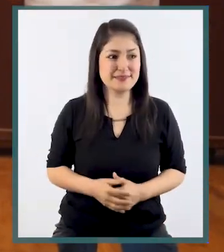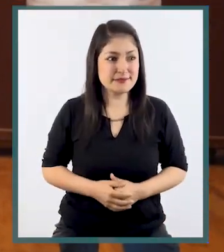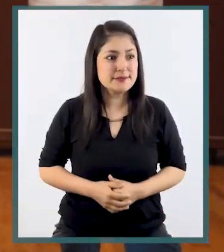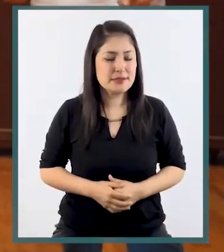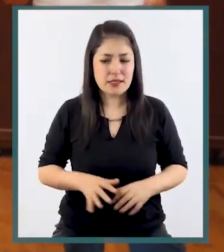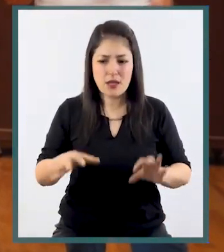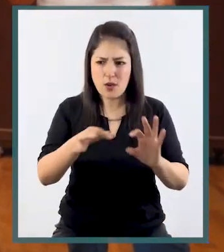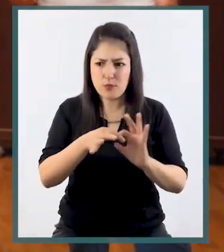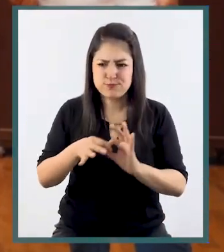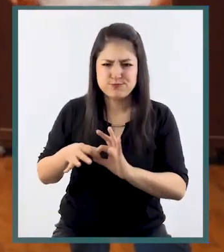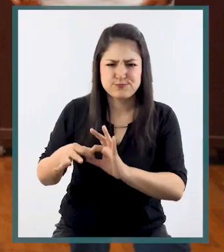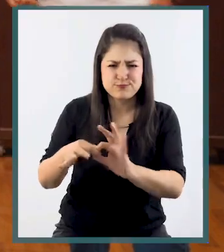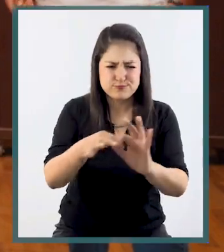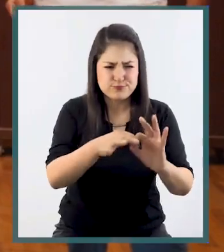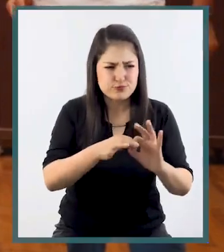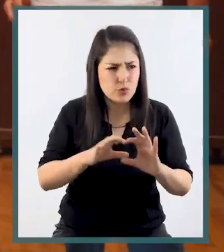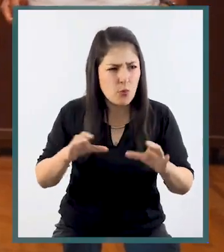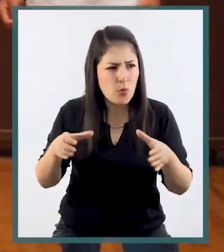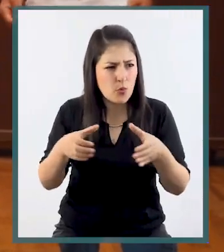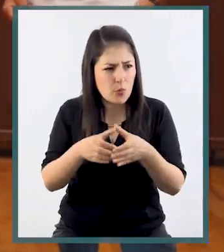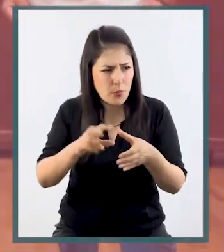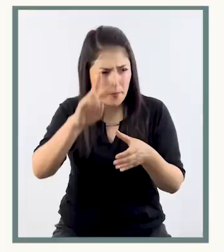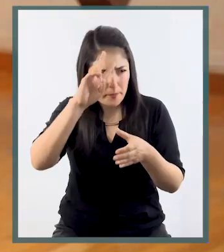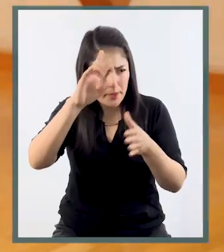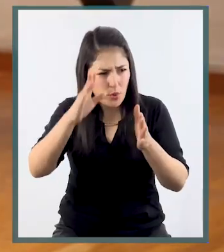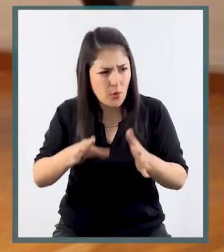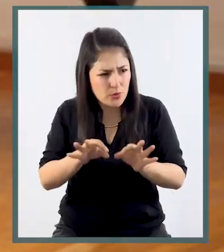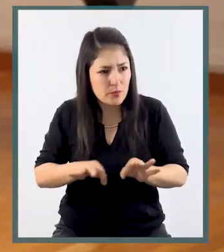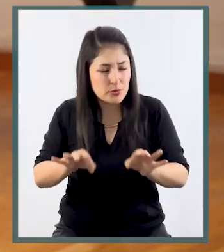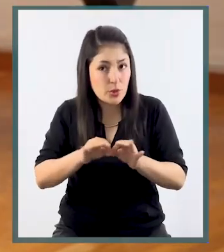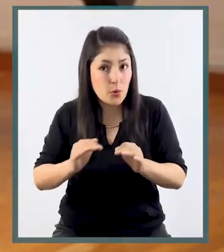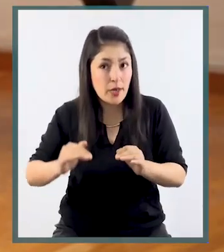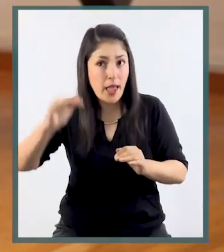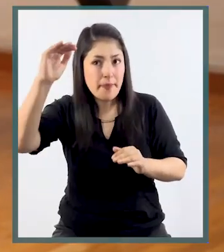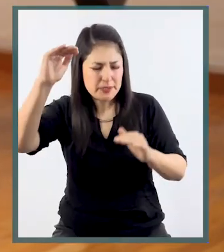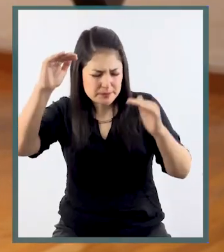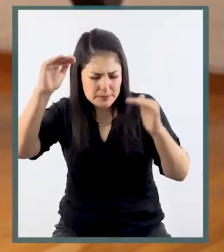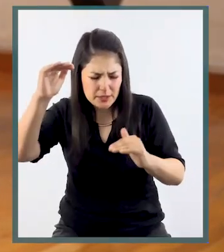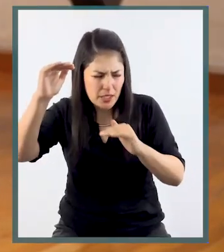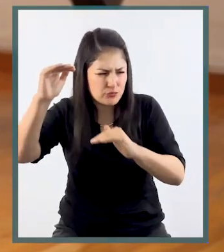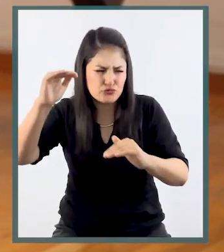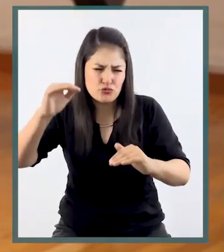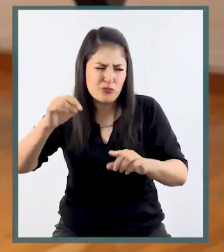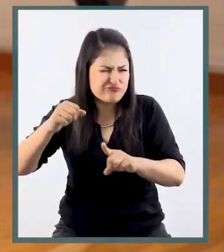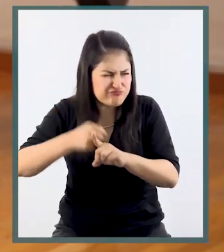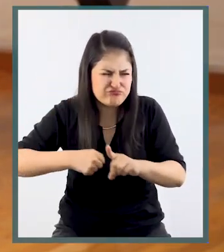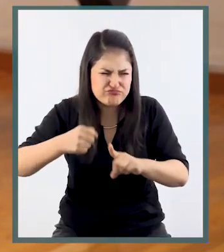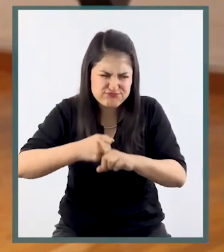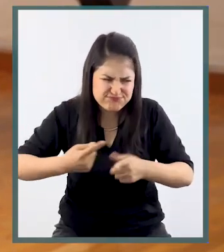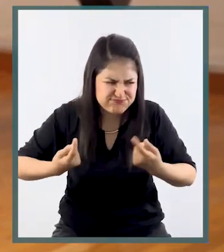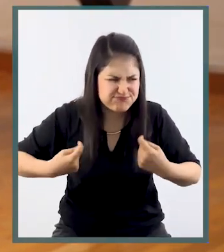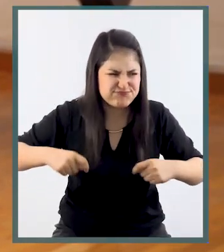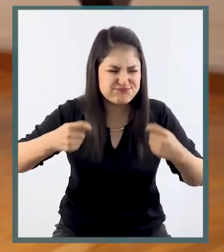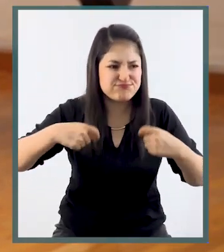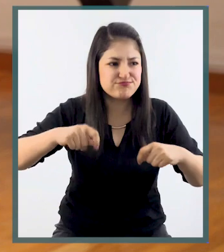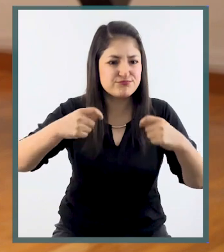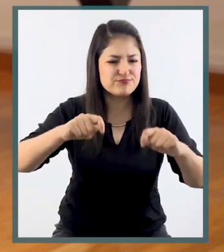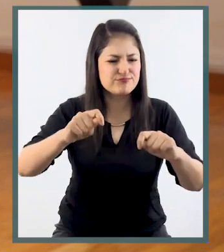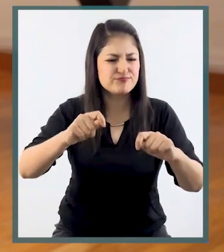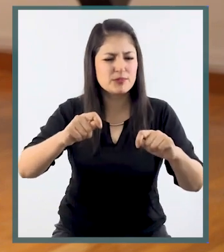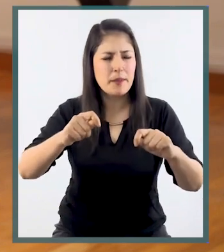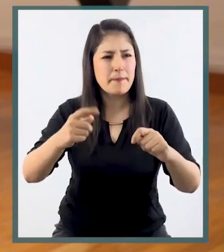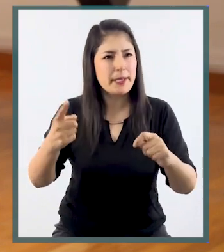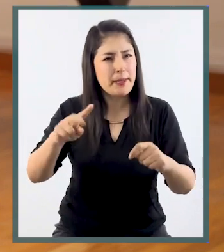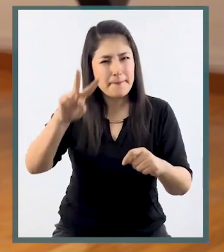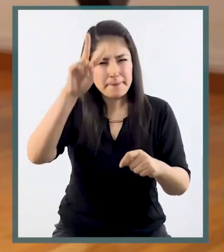La unión que debemos tener los peruanos, tanto grandes como pequeños, el esfuerzo que brindamos